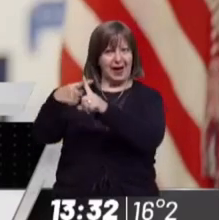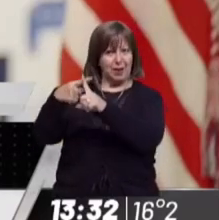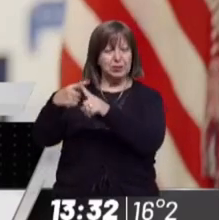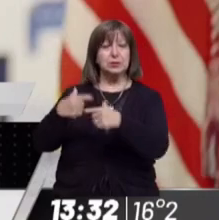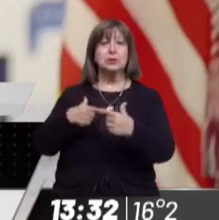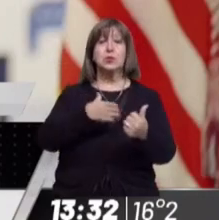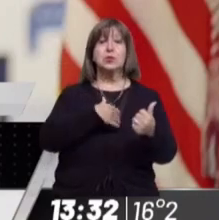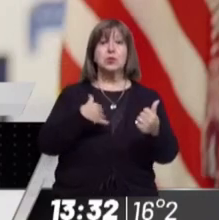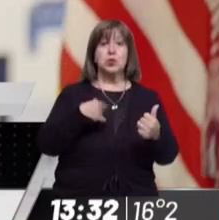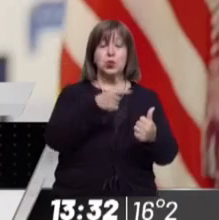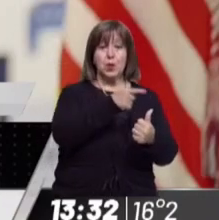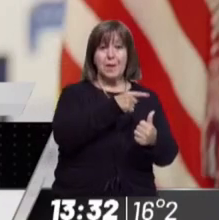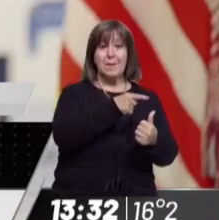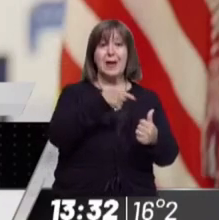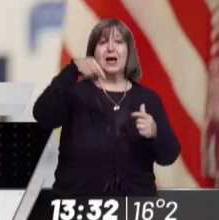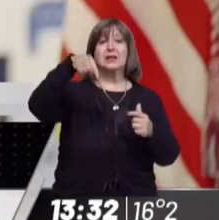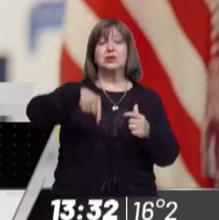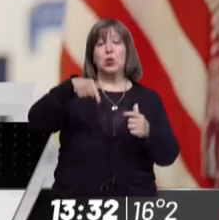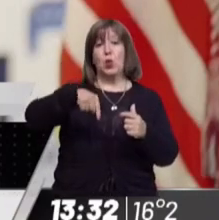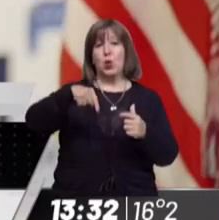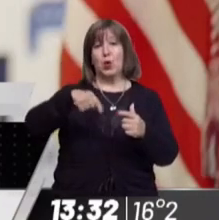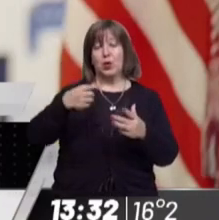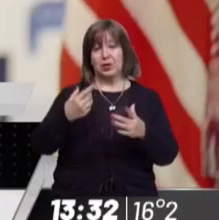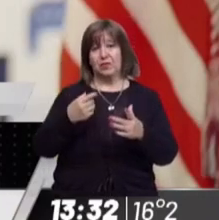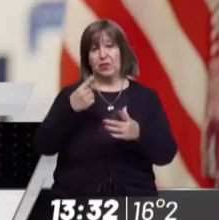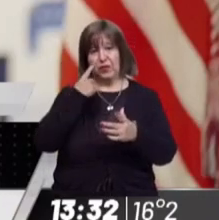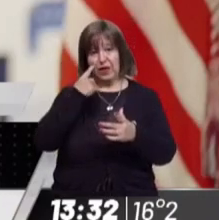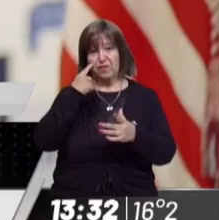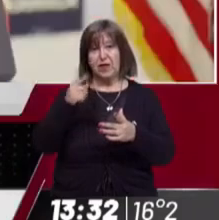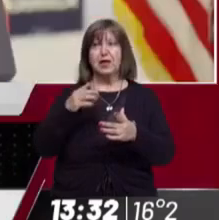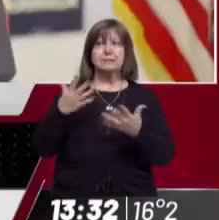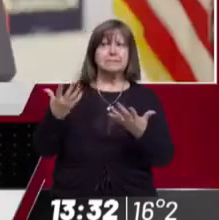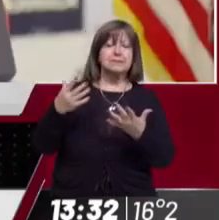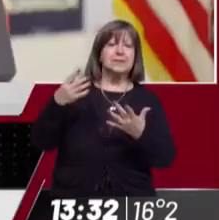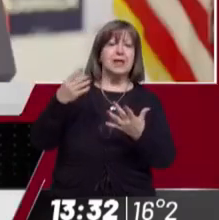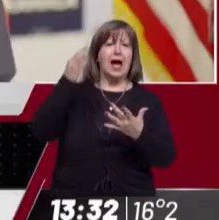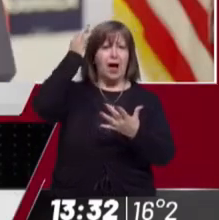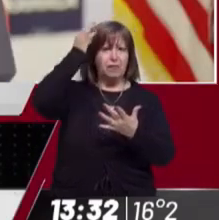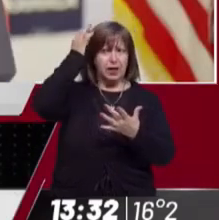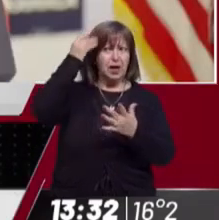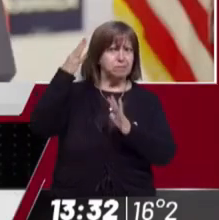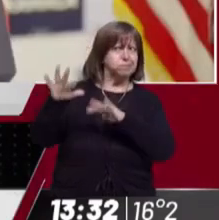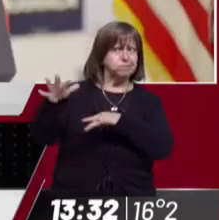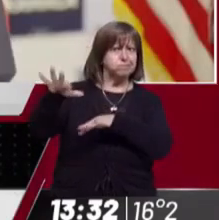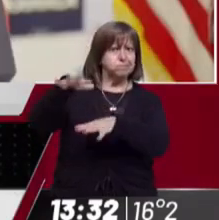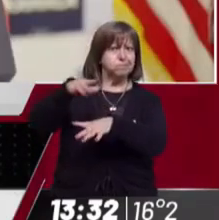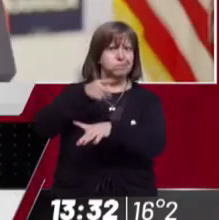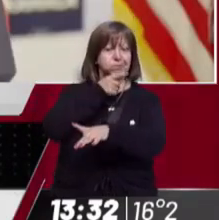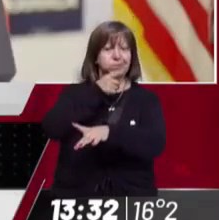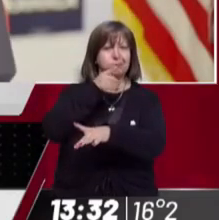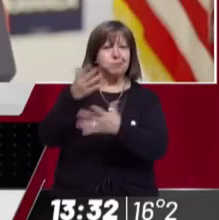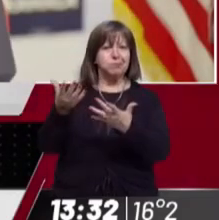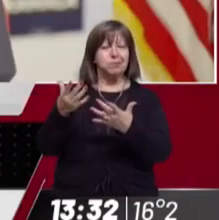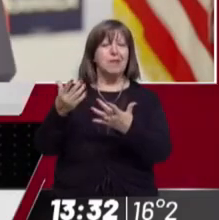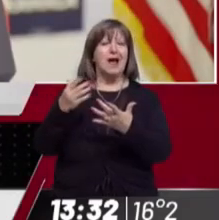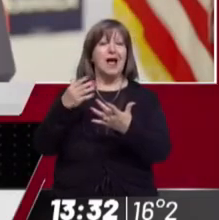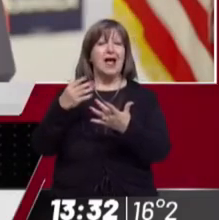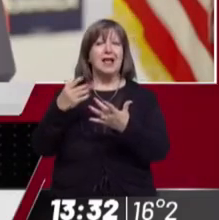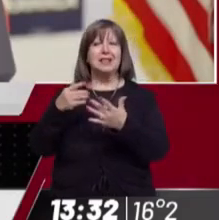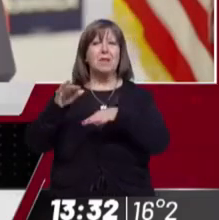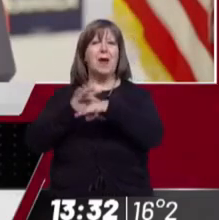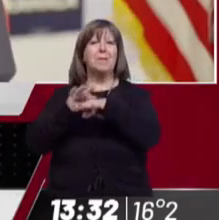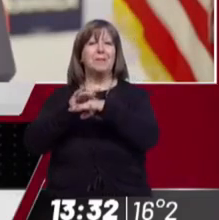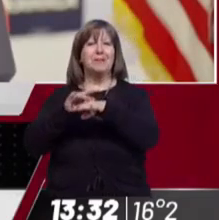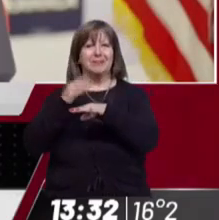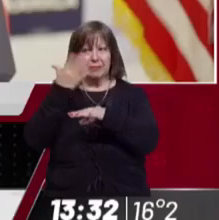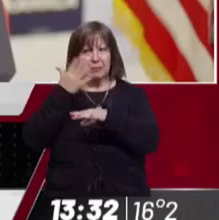es del sur del Asia, con lo cual esas dos minorías, esas dos etnias las tienen, los asiáticos y los negros. Lo mismo